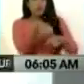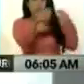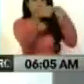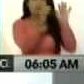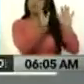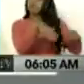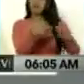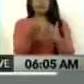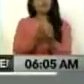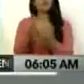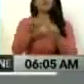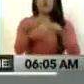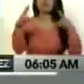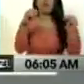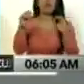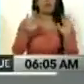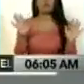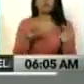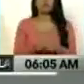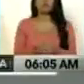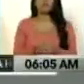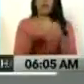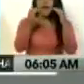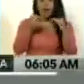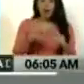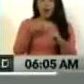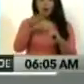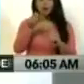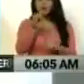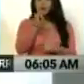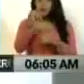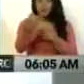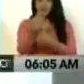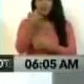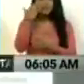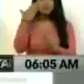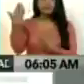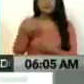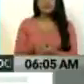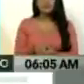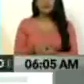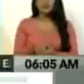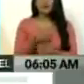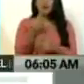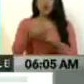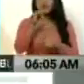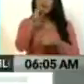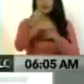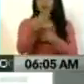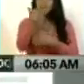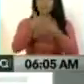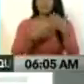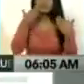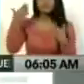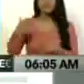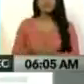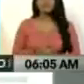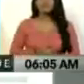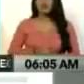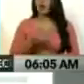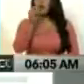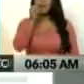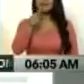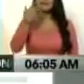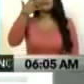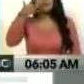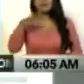Democrática. Vamos a revisar otras informaciones. Lila también nos dice, no, esto ya lo habíamos revisado, vamos a revisar otra información aquí por acá. Jorge Gallardo nos coloca: